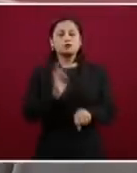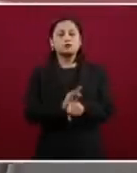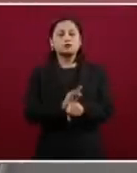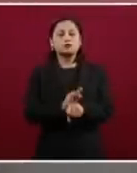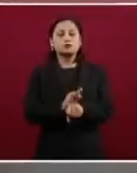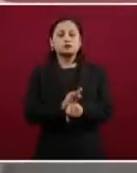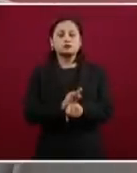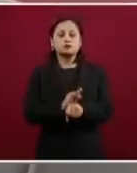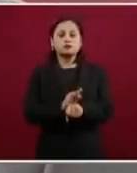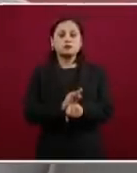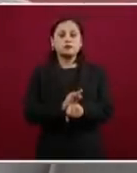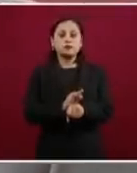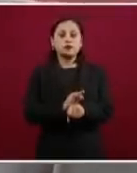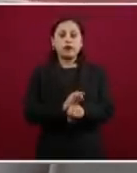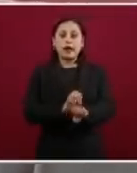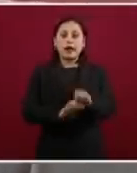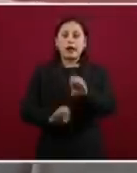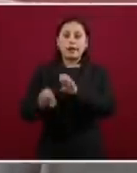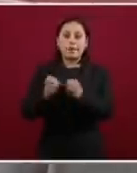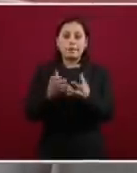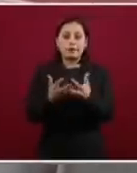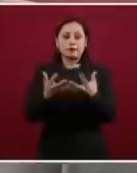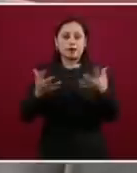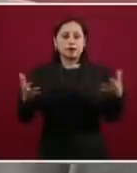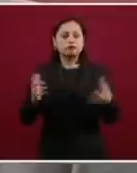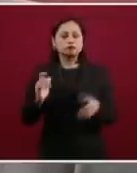a los grandes productores.